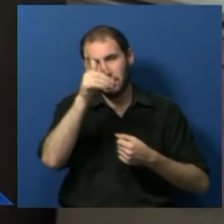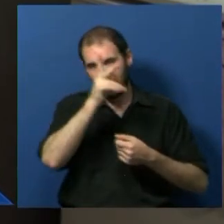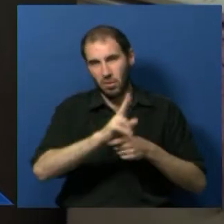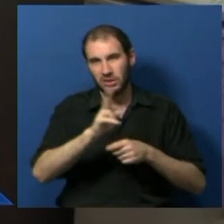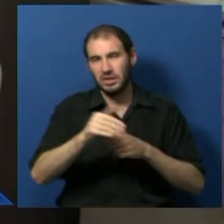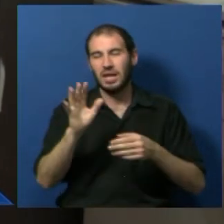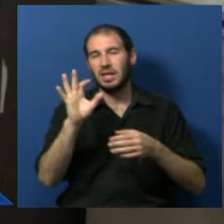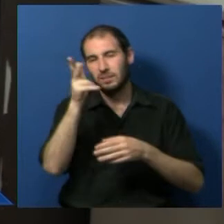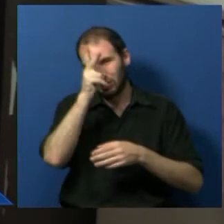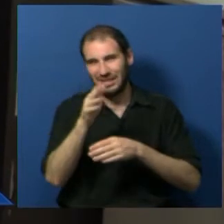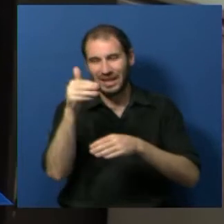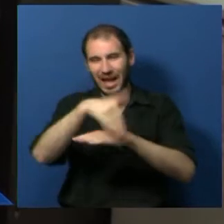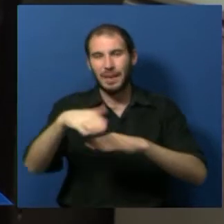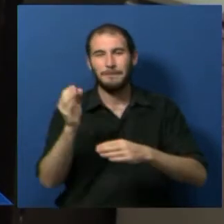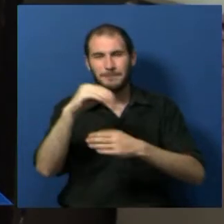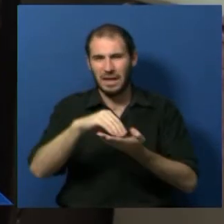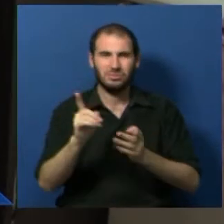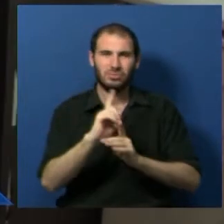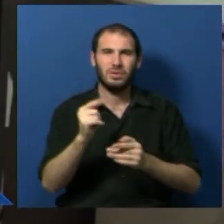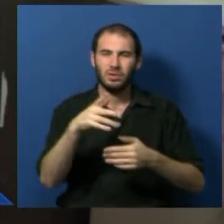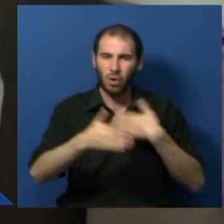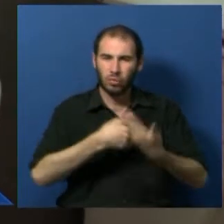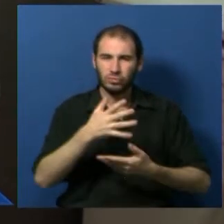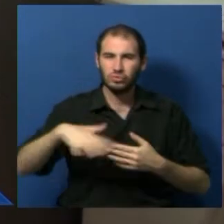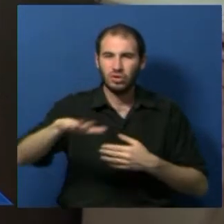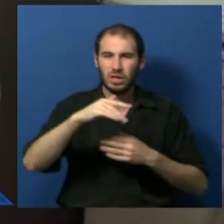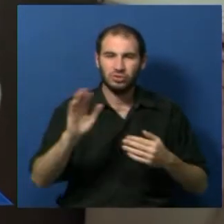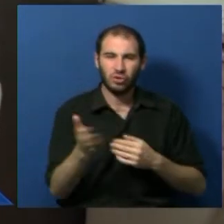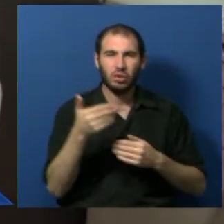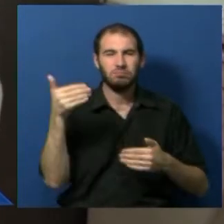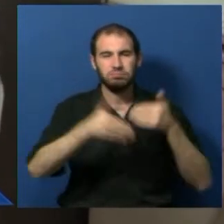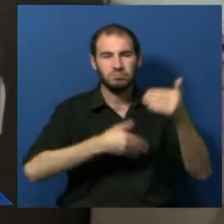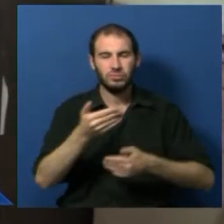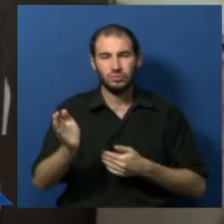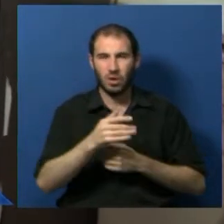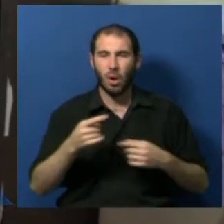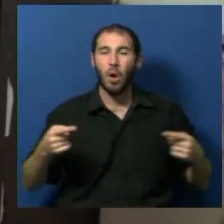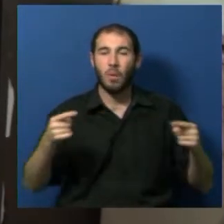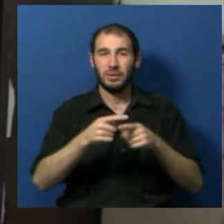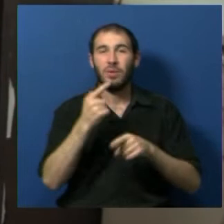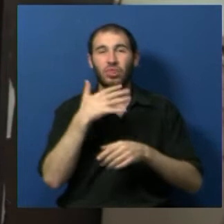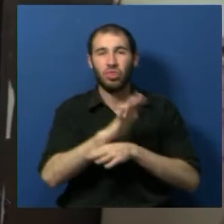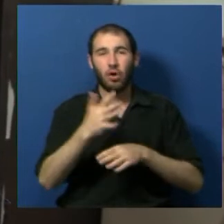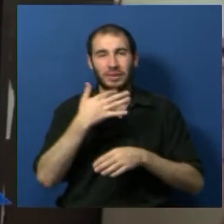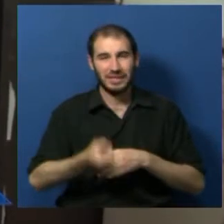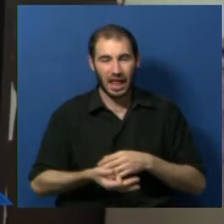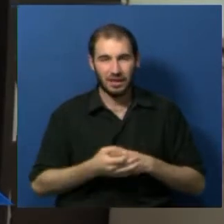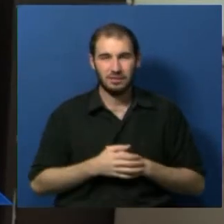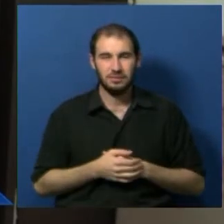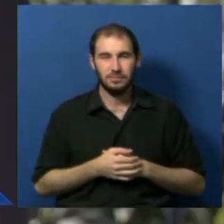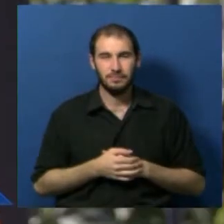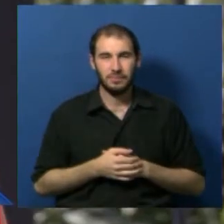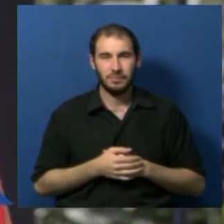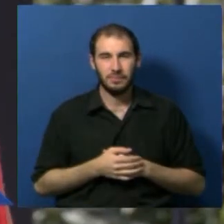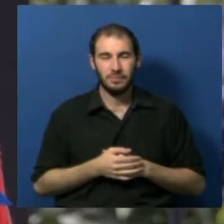policías en la calle. Me parece que tiene que ser una construcción comunitaria y participativa. La idea de este documental es que, sobre todo,